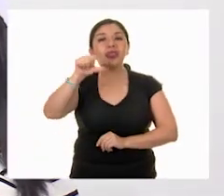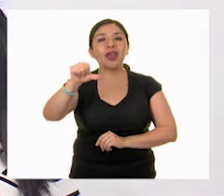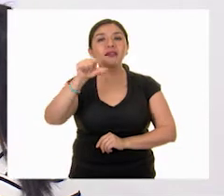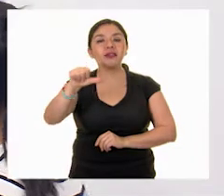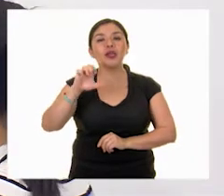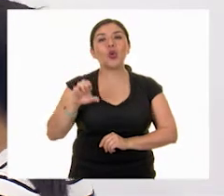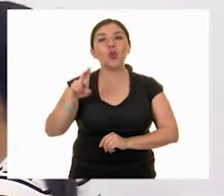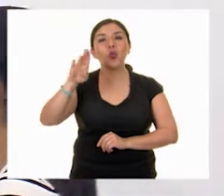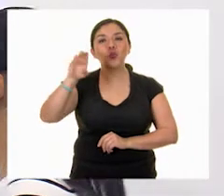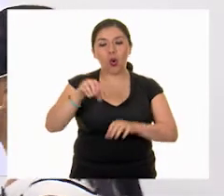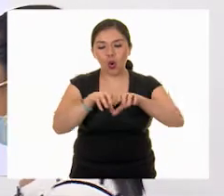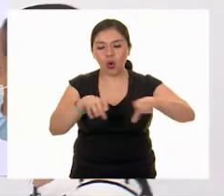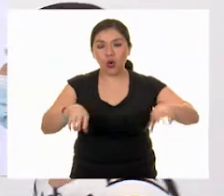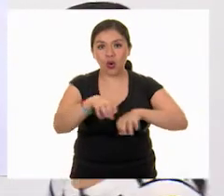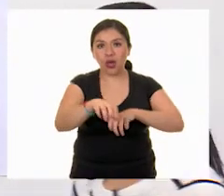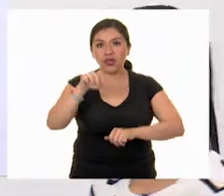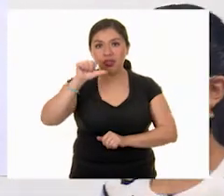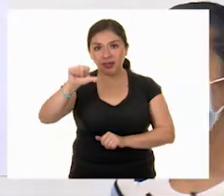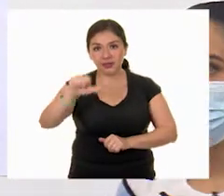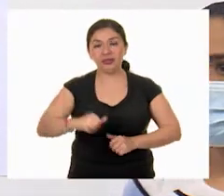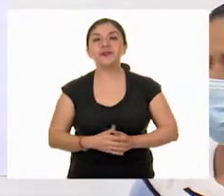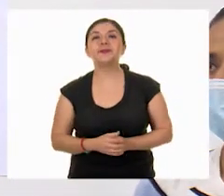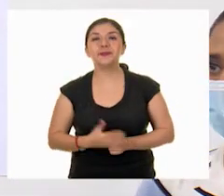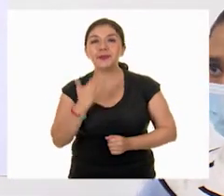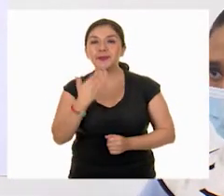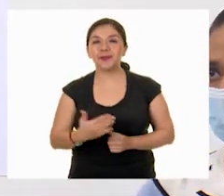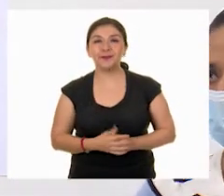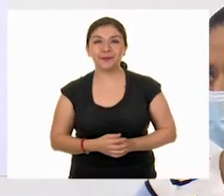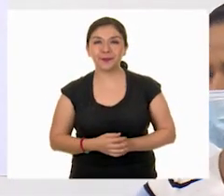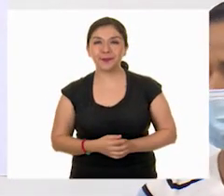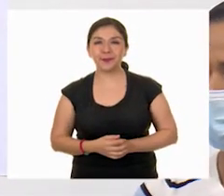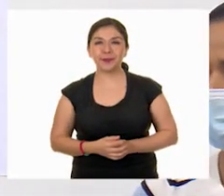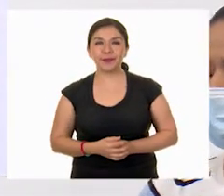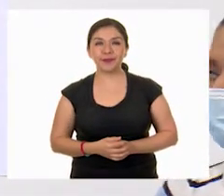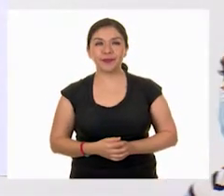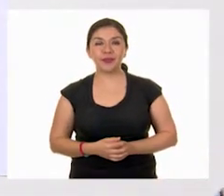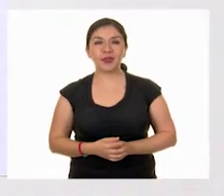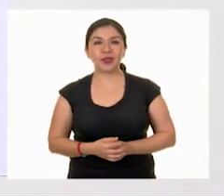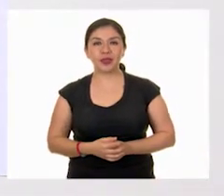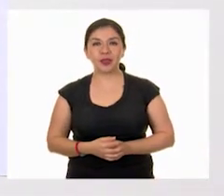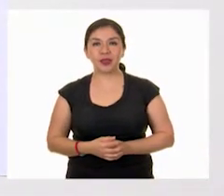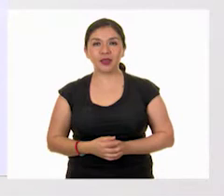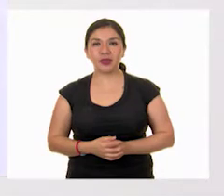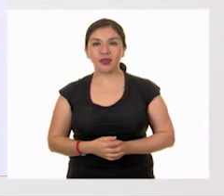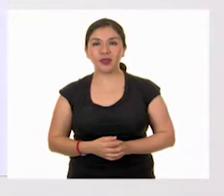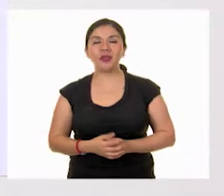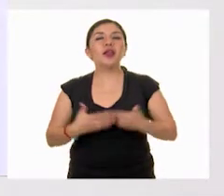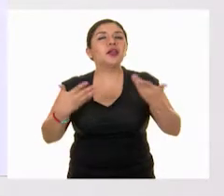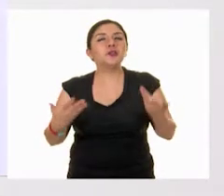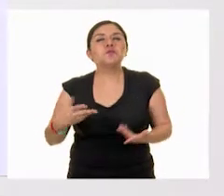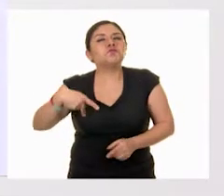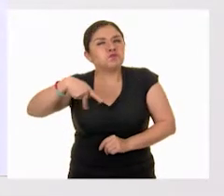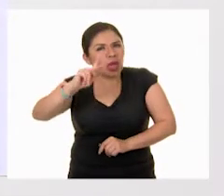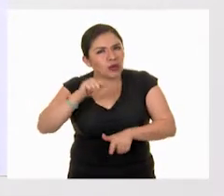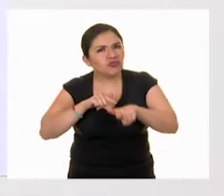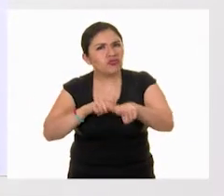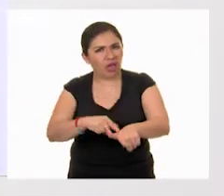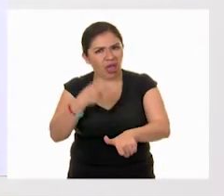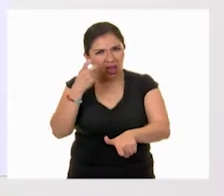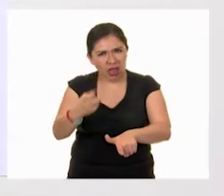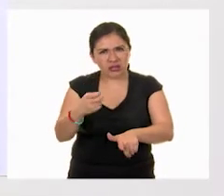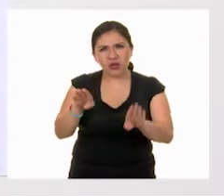16 cubos. Sí. Ok. Pero sigue siendo un